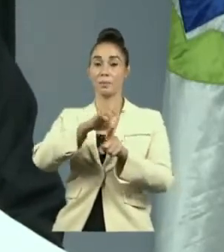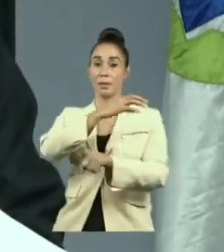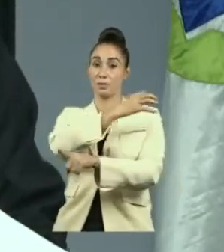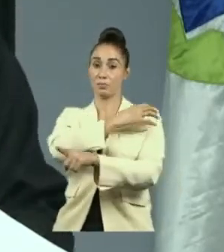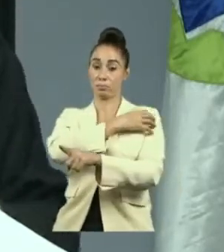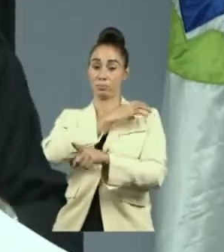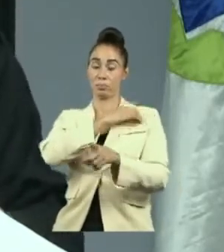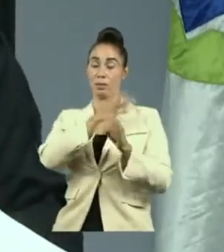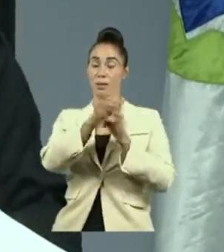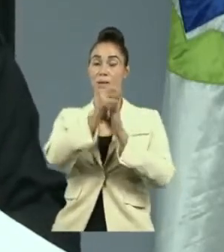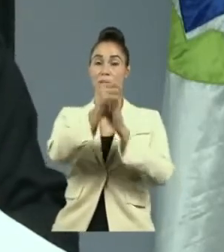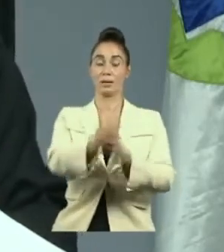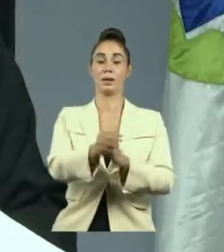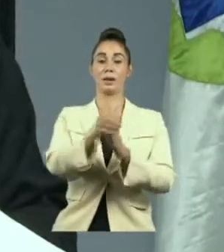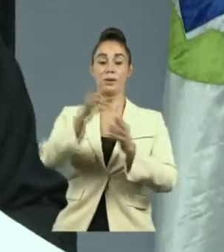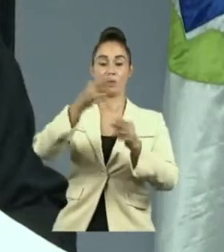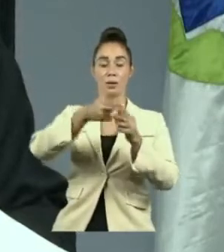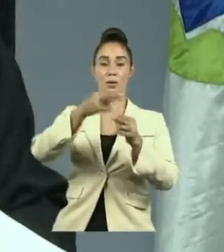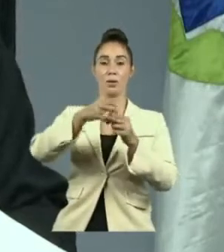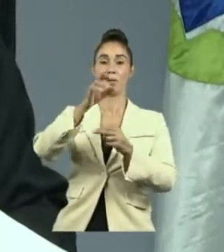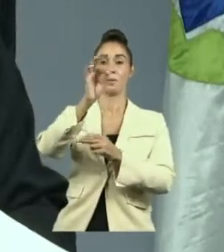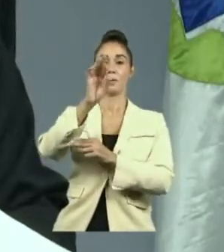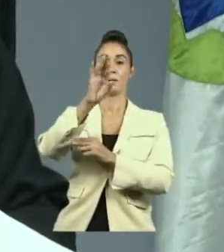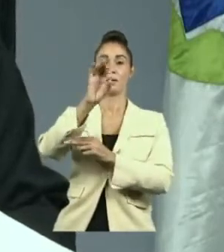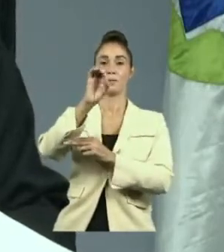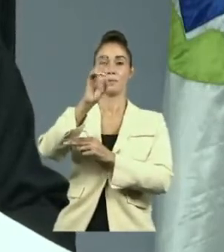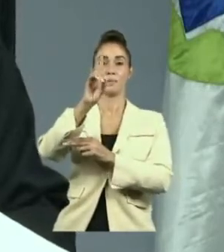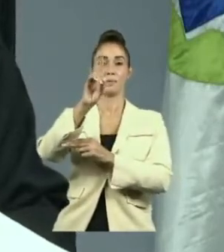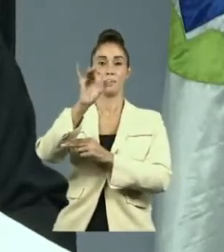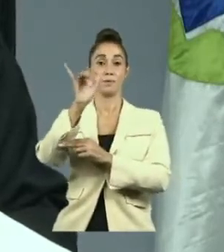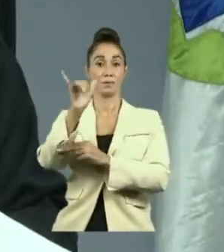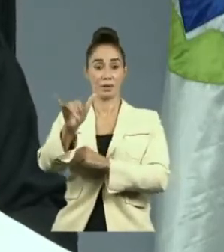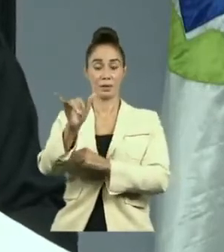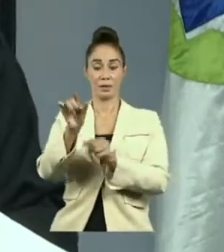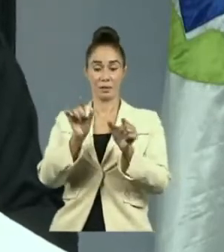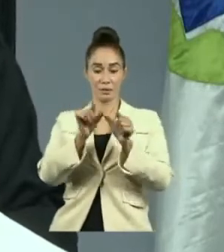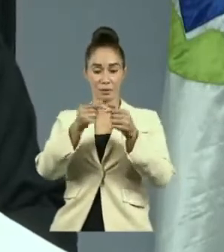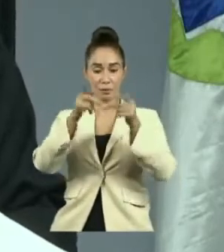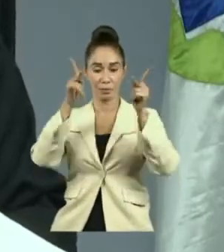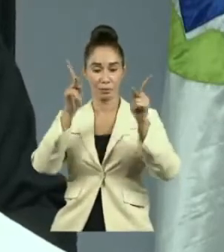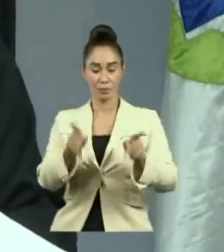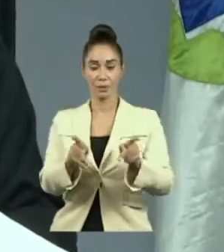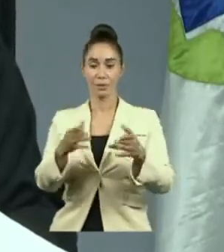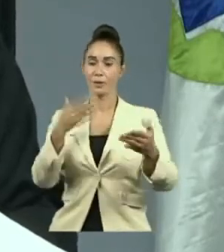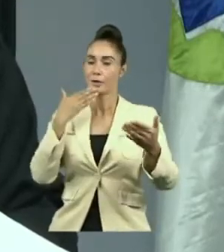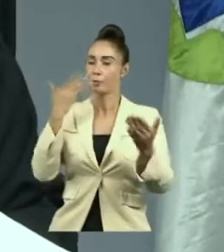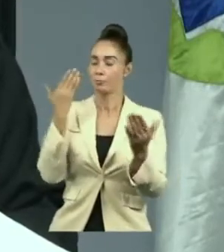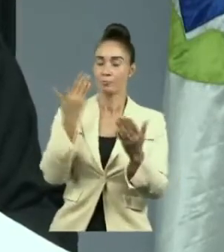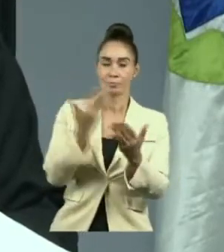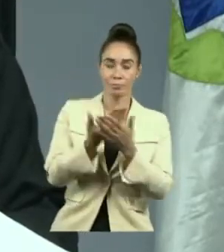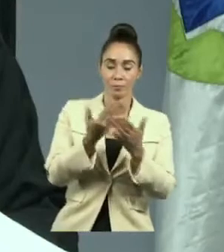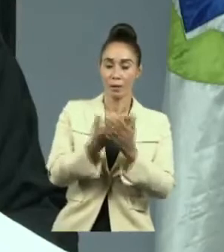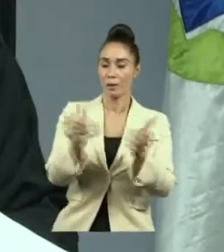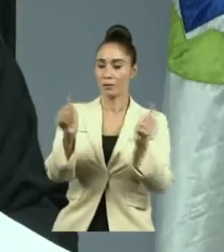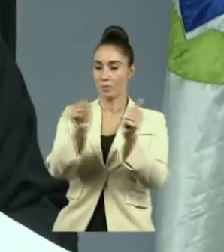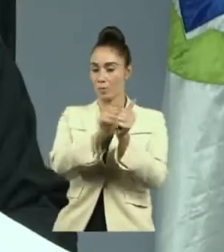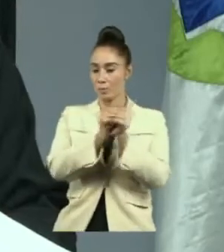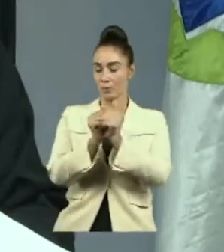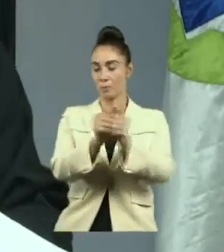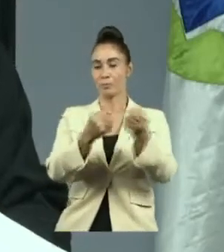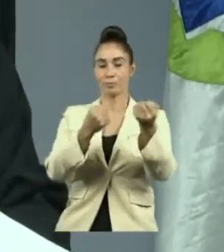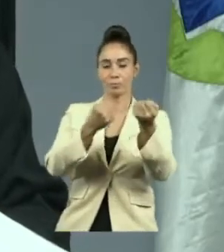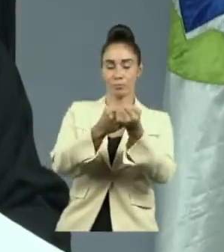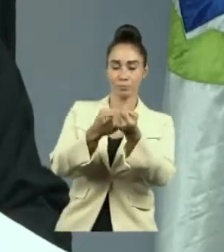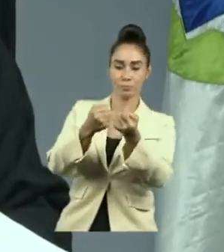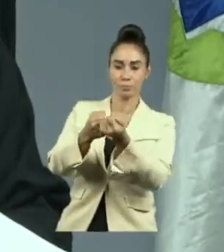freddy cruz a quien agradecemos la gentileza de su compromiso